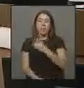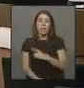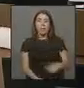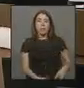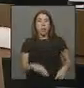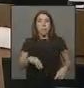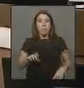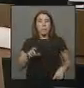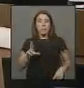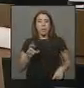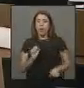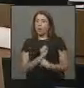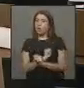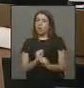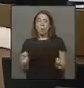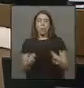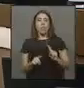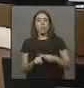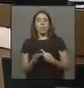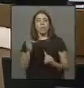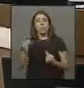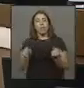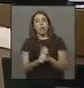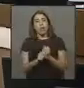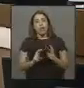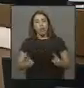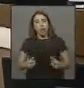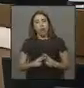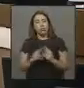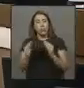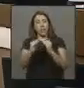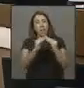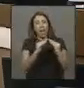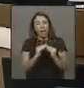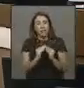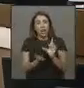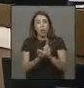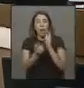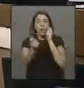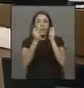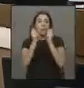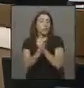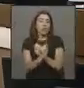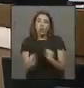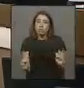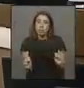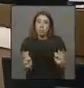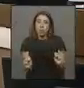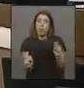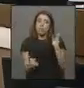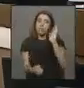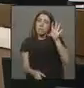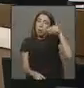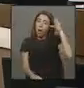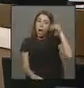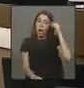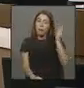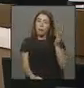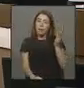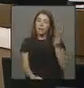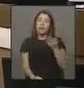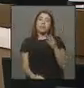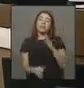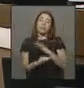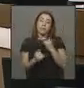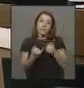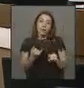el diputado Melero, no se puede volver a construir viviendas en zona de riesgos. Una lección que debemos aprender de una